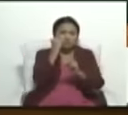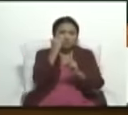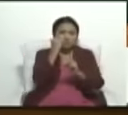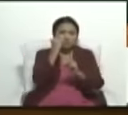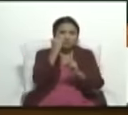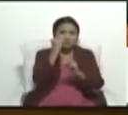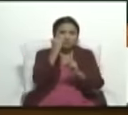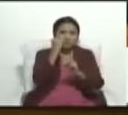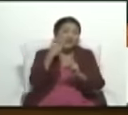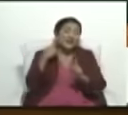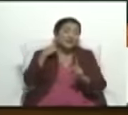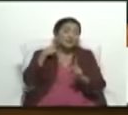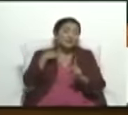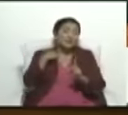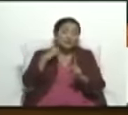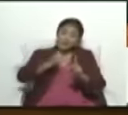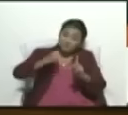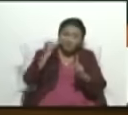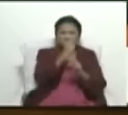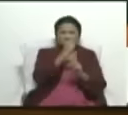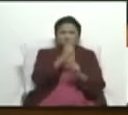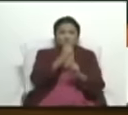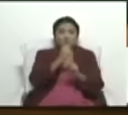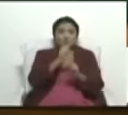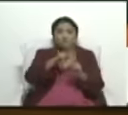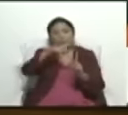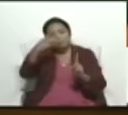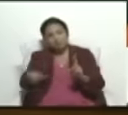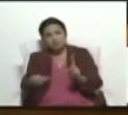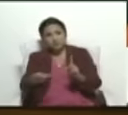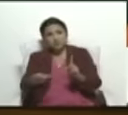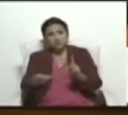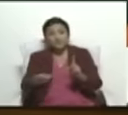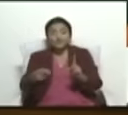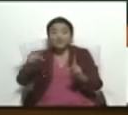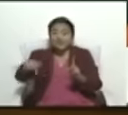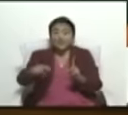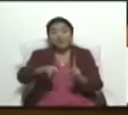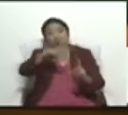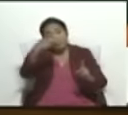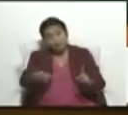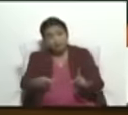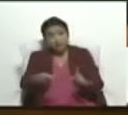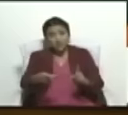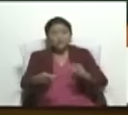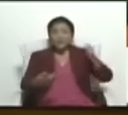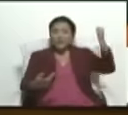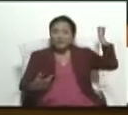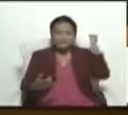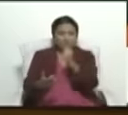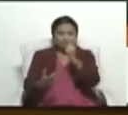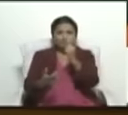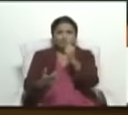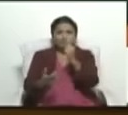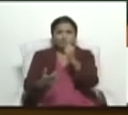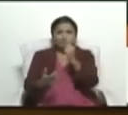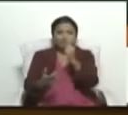Una puñalada mortal, él cae, producto de la puñalada, y en el piso, es tan criminal, le